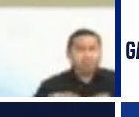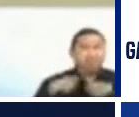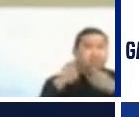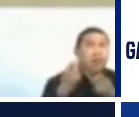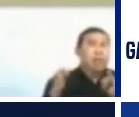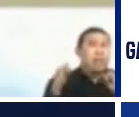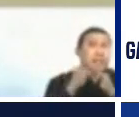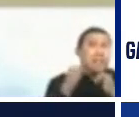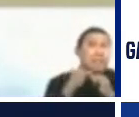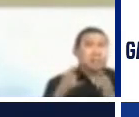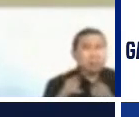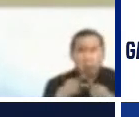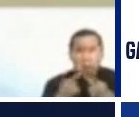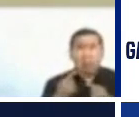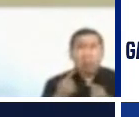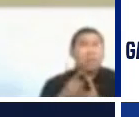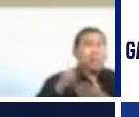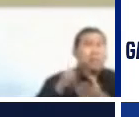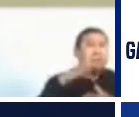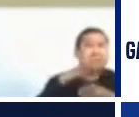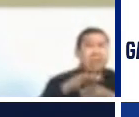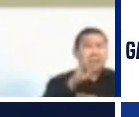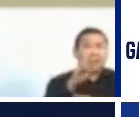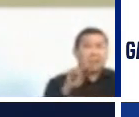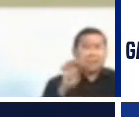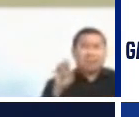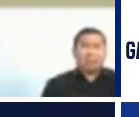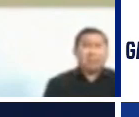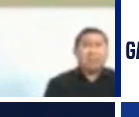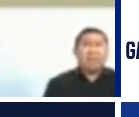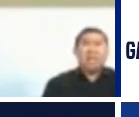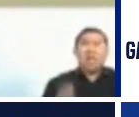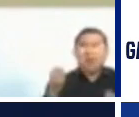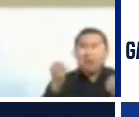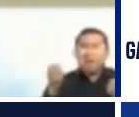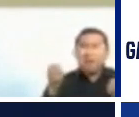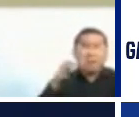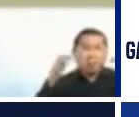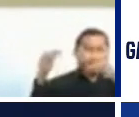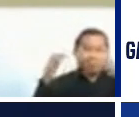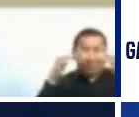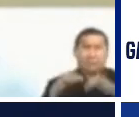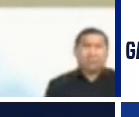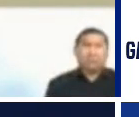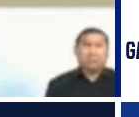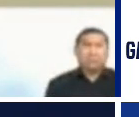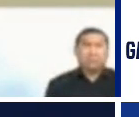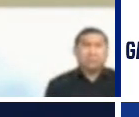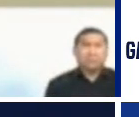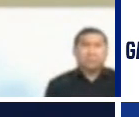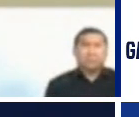entregaron al Instituto Nacional Electoral. ¡Que viva la democracia!